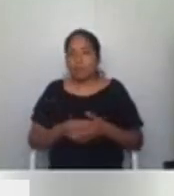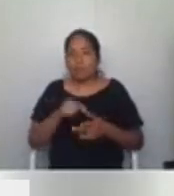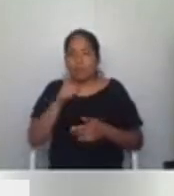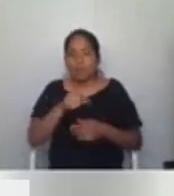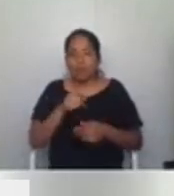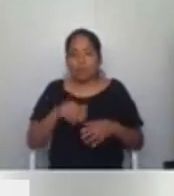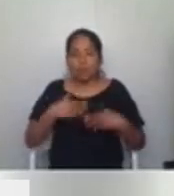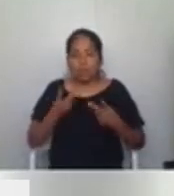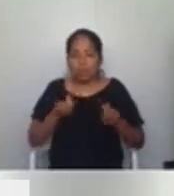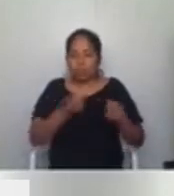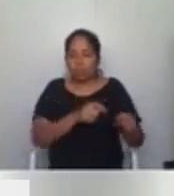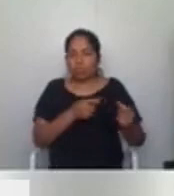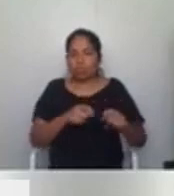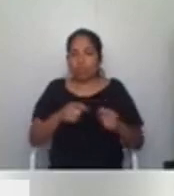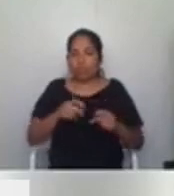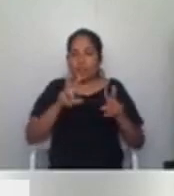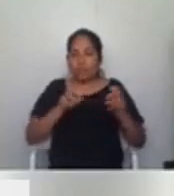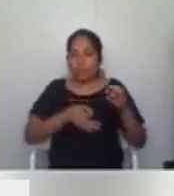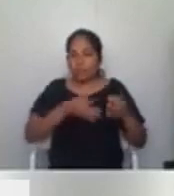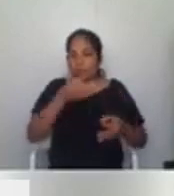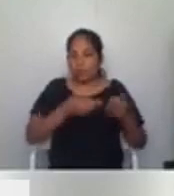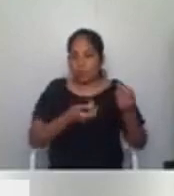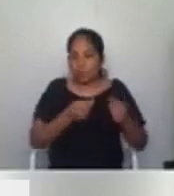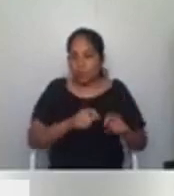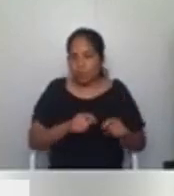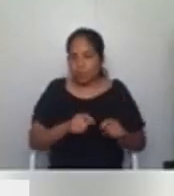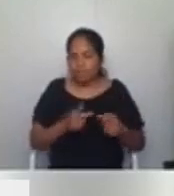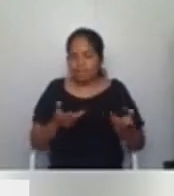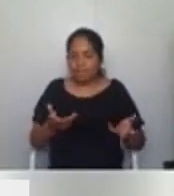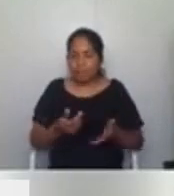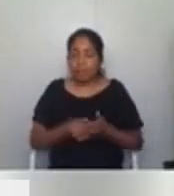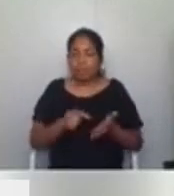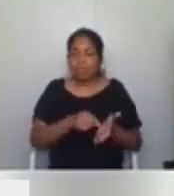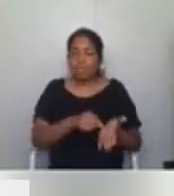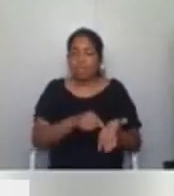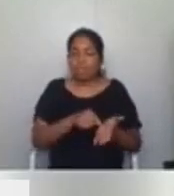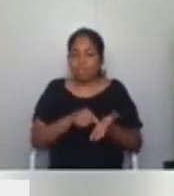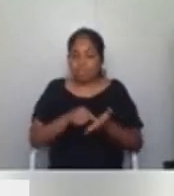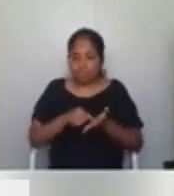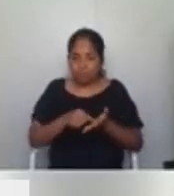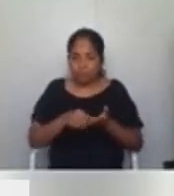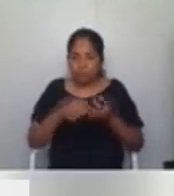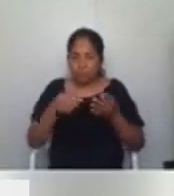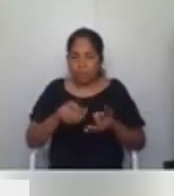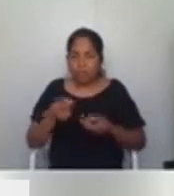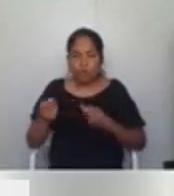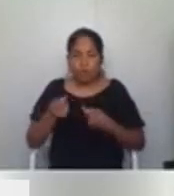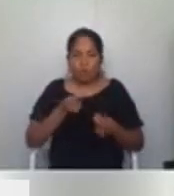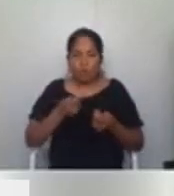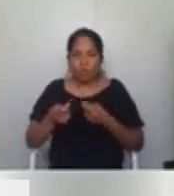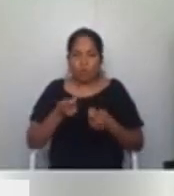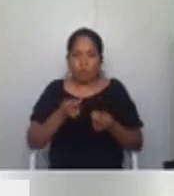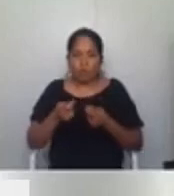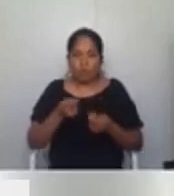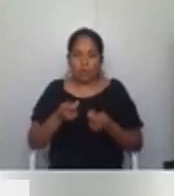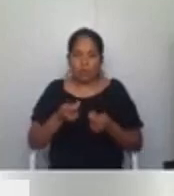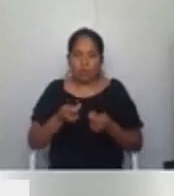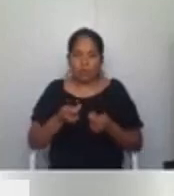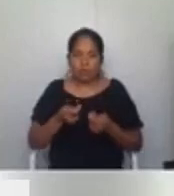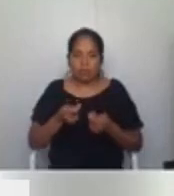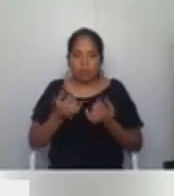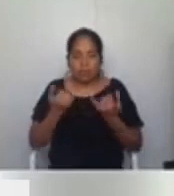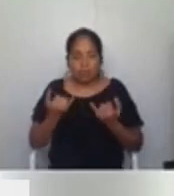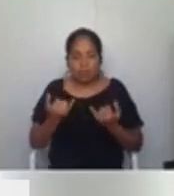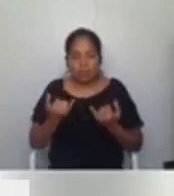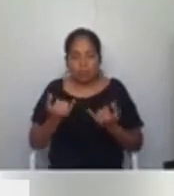país está paralizado por esos temas. Entonces, exijamos que haya gobierno a gobierno. Yo hasta ahora no he encontrado